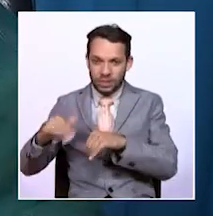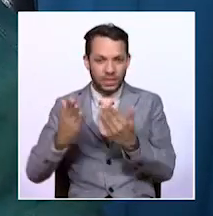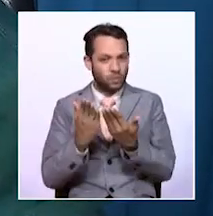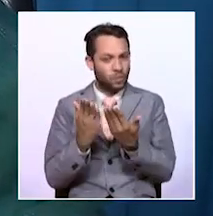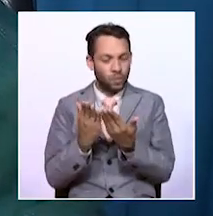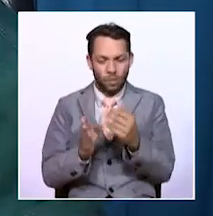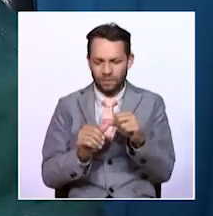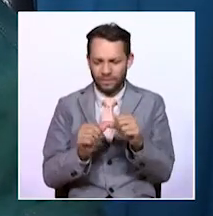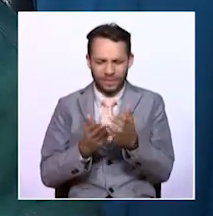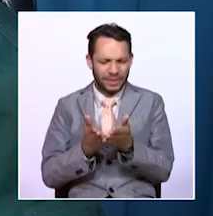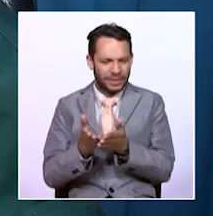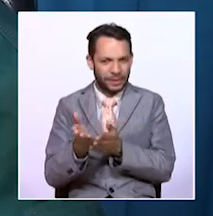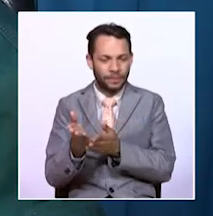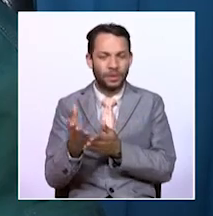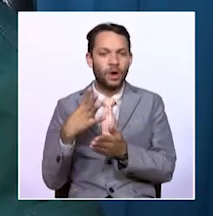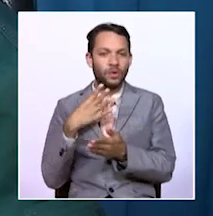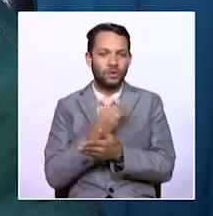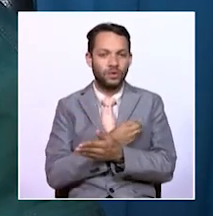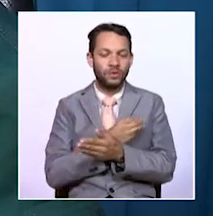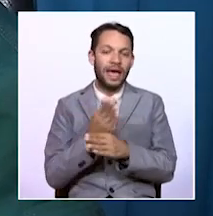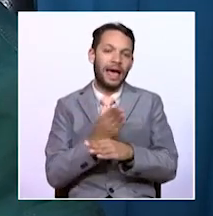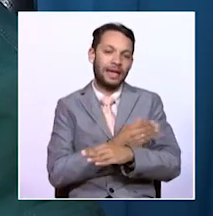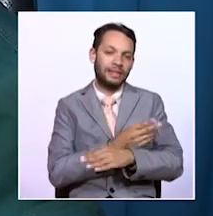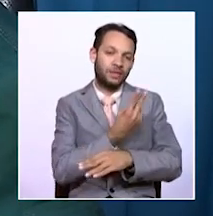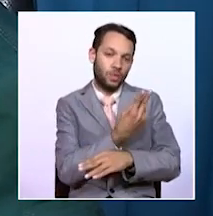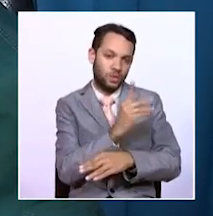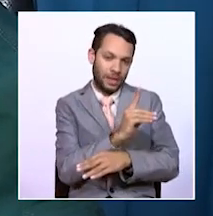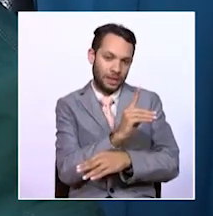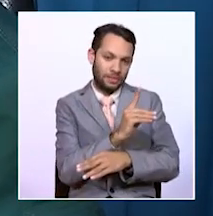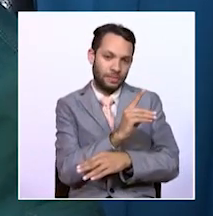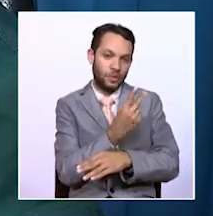seguimos haciendo con ecografía en 2D. ¿Sí?